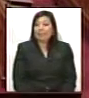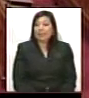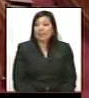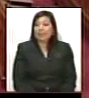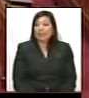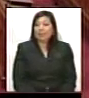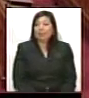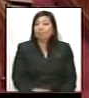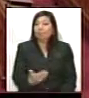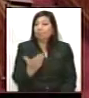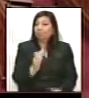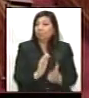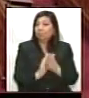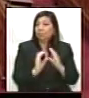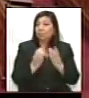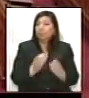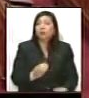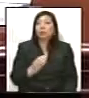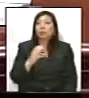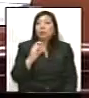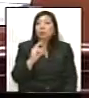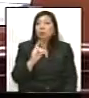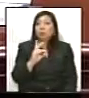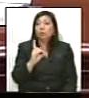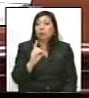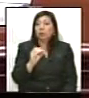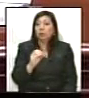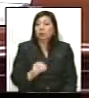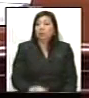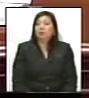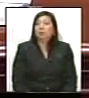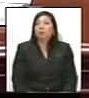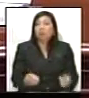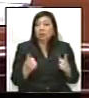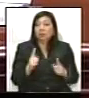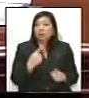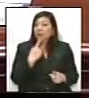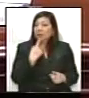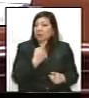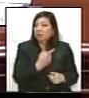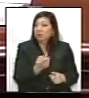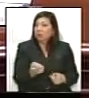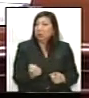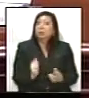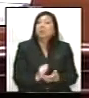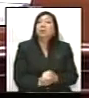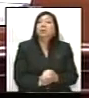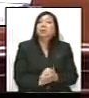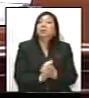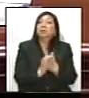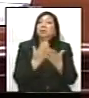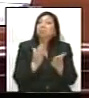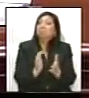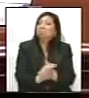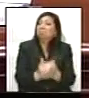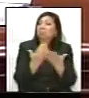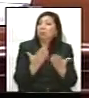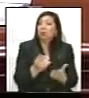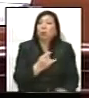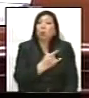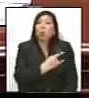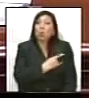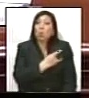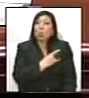moción de saludo de la comunista cuadros candia el congreso de la república acuerda de apresar su más efusivo saludo y felicitación a la